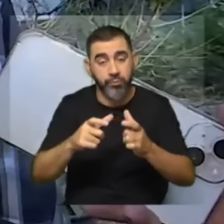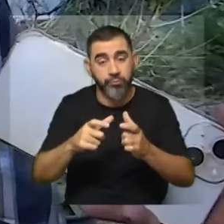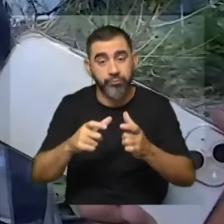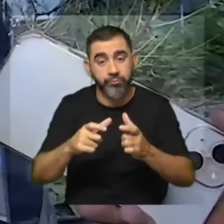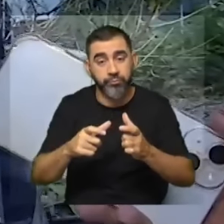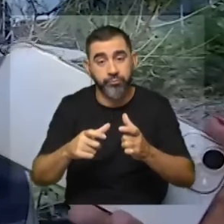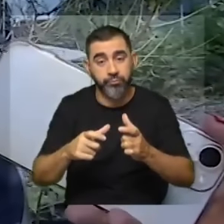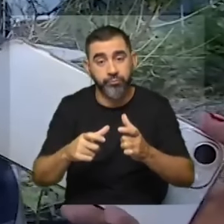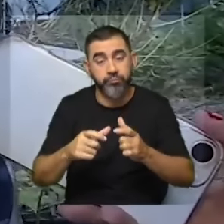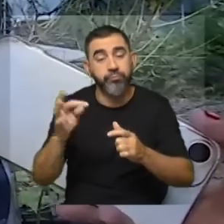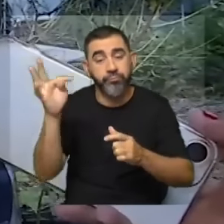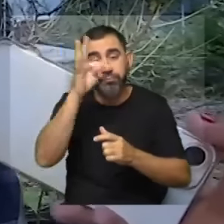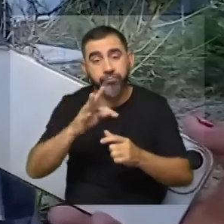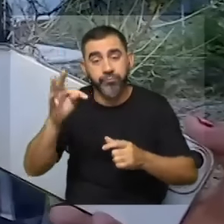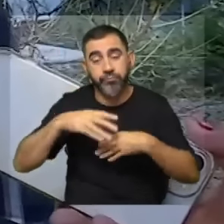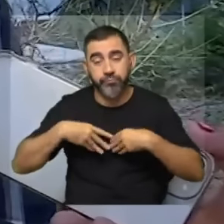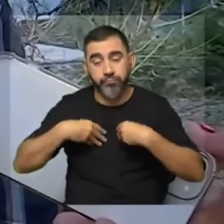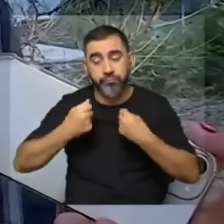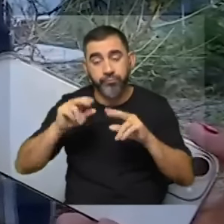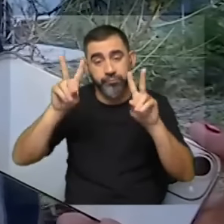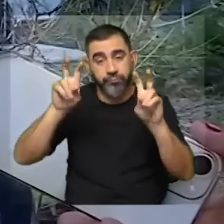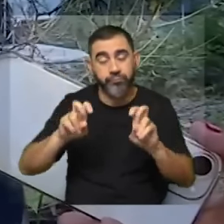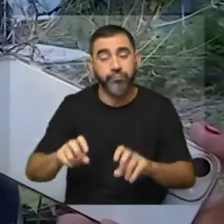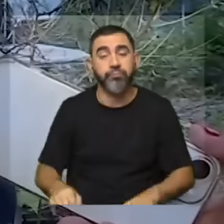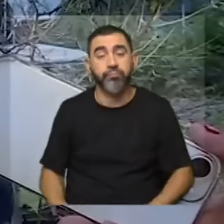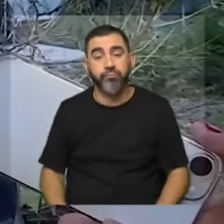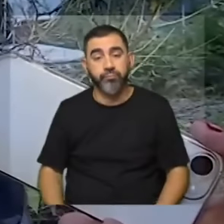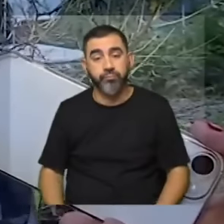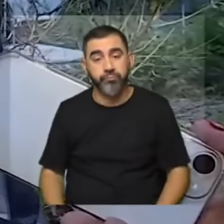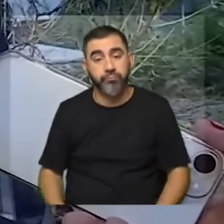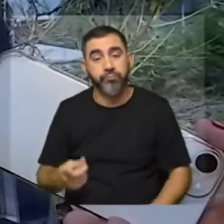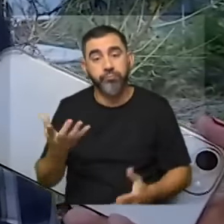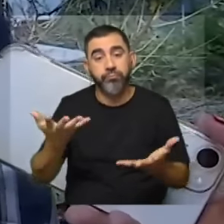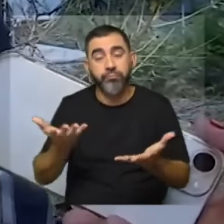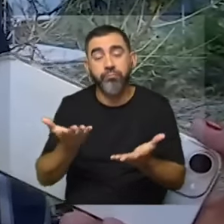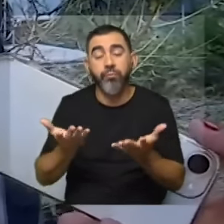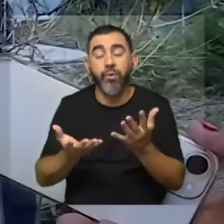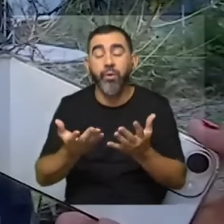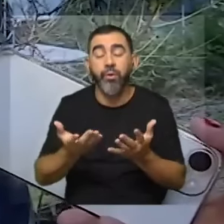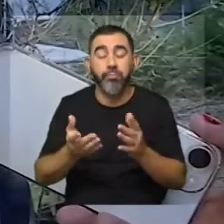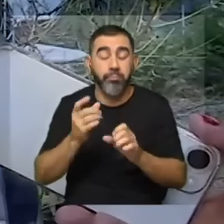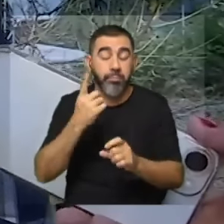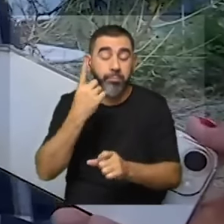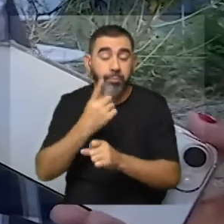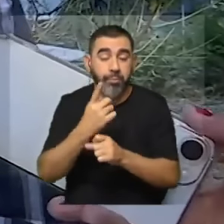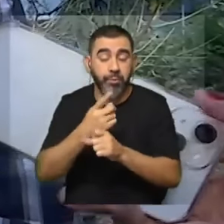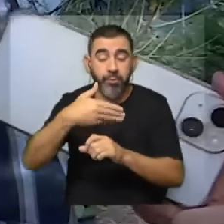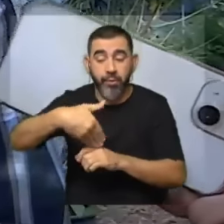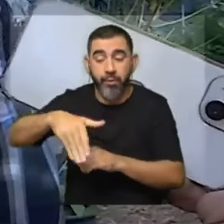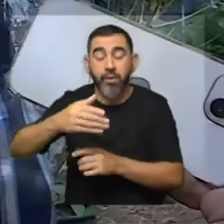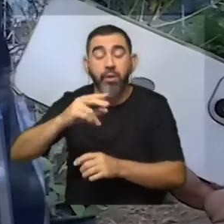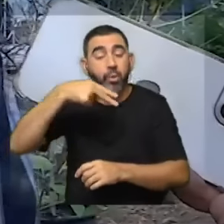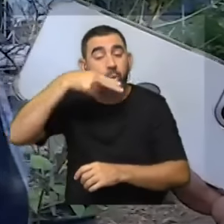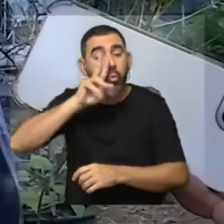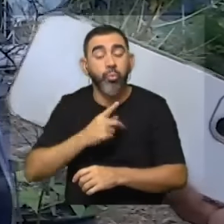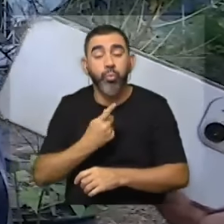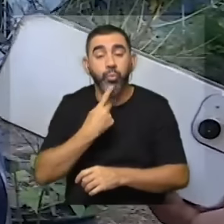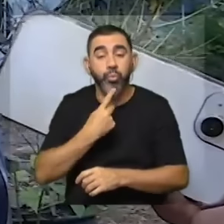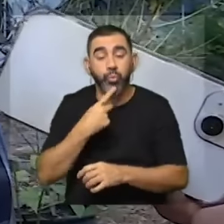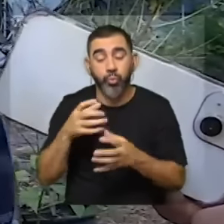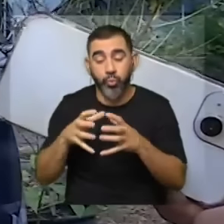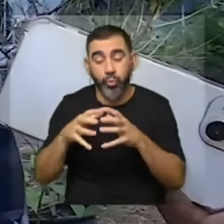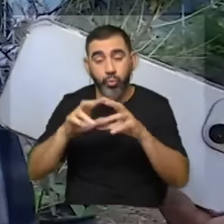un taller de sensibilización vinculado al tema pero per Ahora hay que dejar que trabaje por un lado el tribunal de conducta política del frente